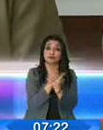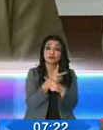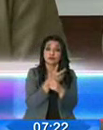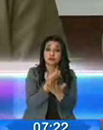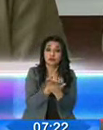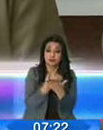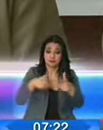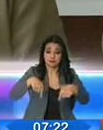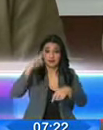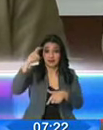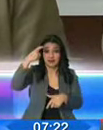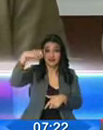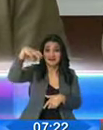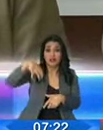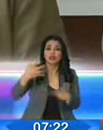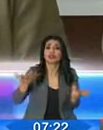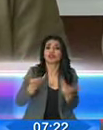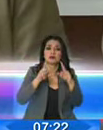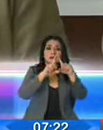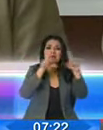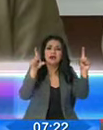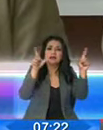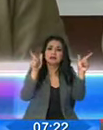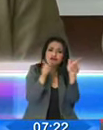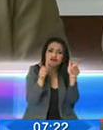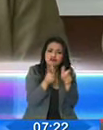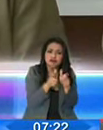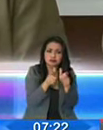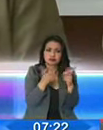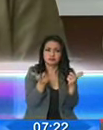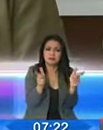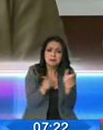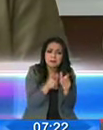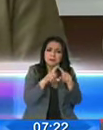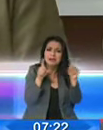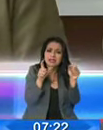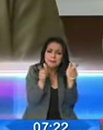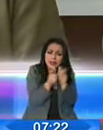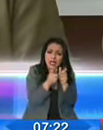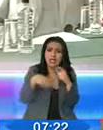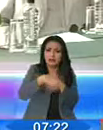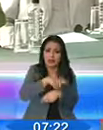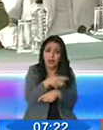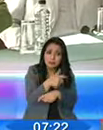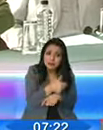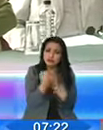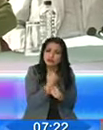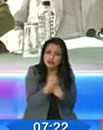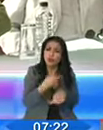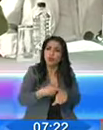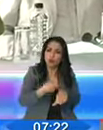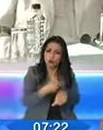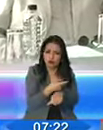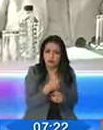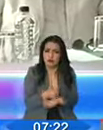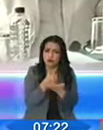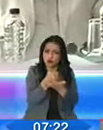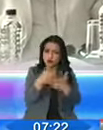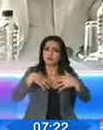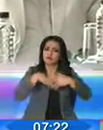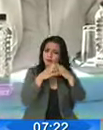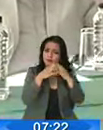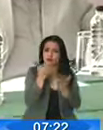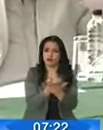del Estado viene de la pequeña y mediana industria, de la micro fundamentalmente. Por su parte, el representante de la plataforma